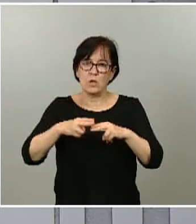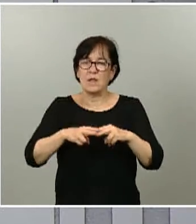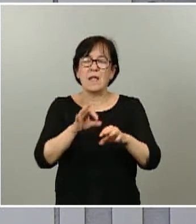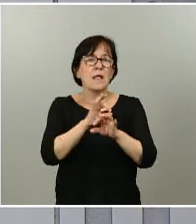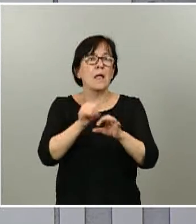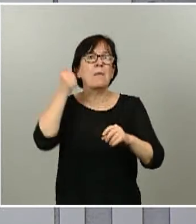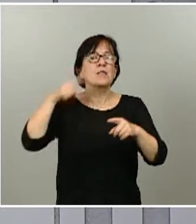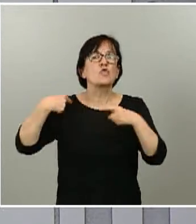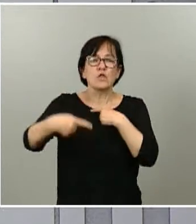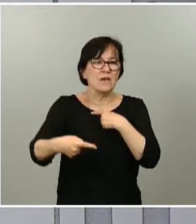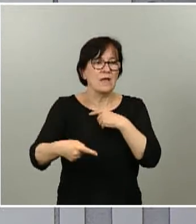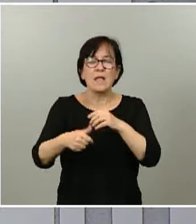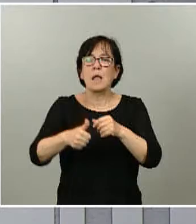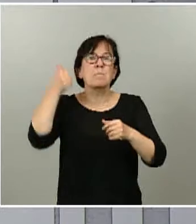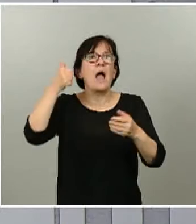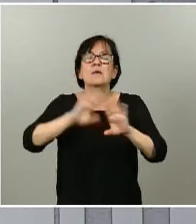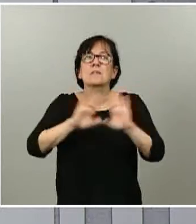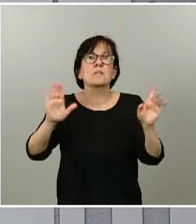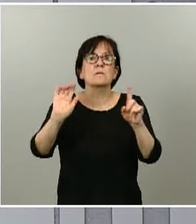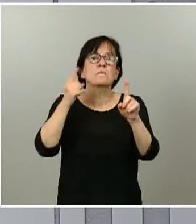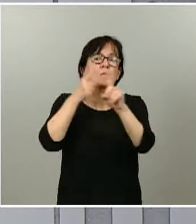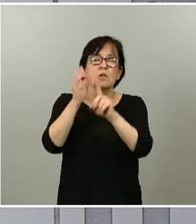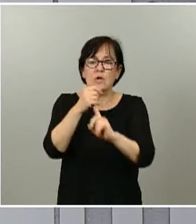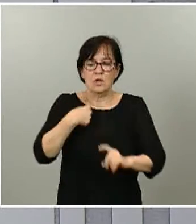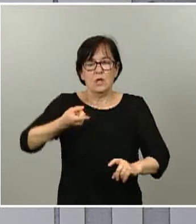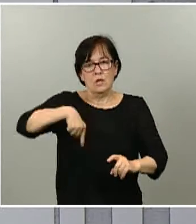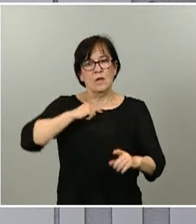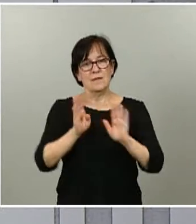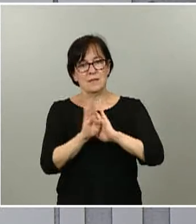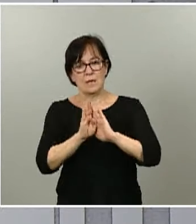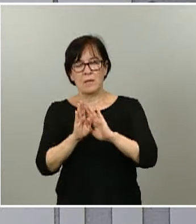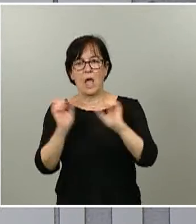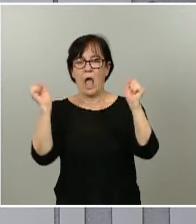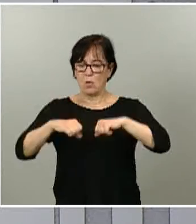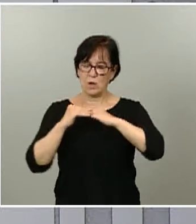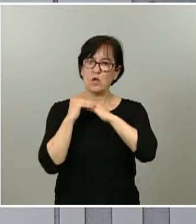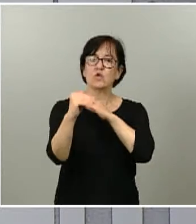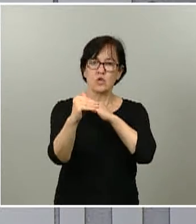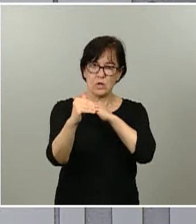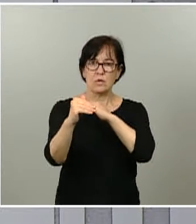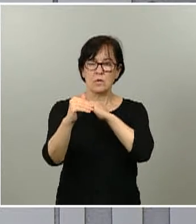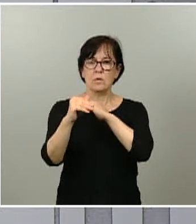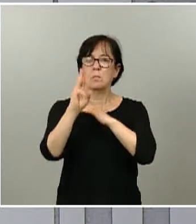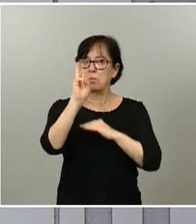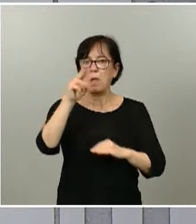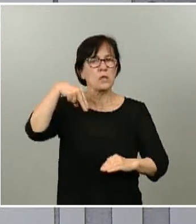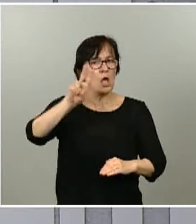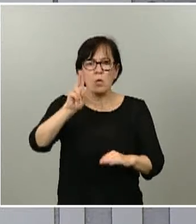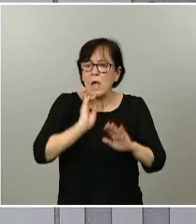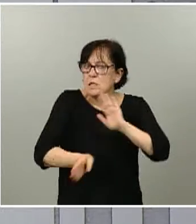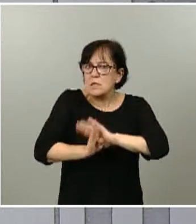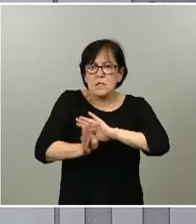esa, no tiene más alcance que ese. Nosotros seguimos teniendo un acuerdo estable con el Partido Nacionalista Vasco, con el que